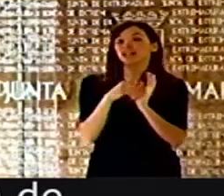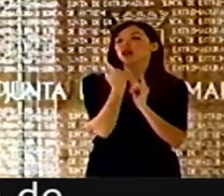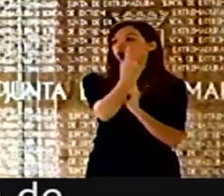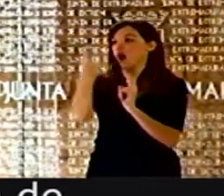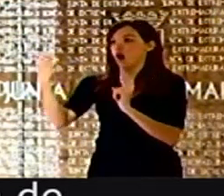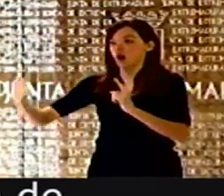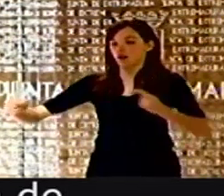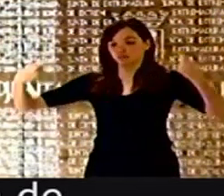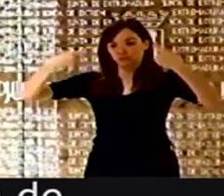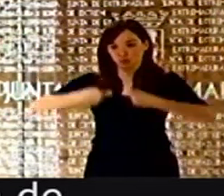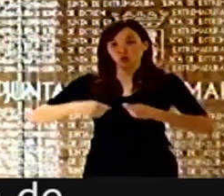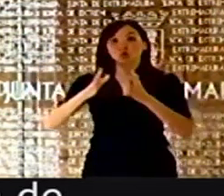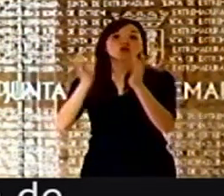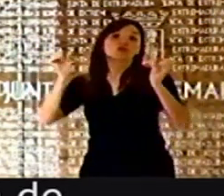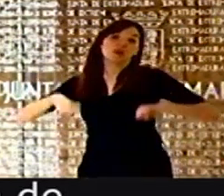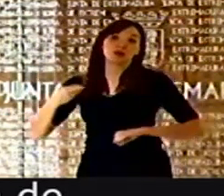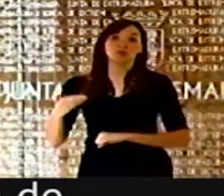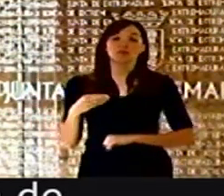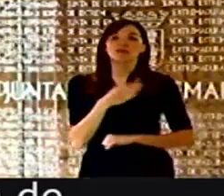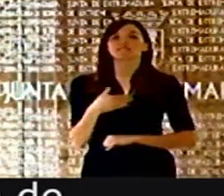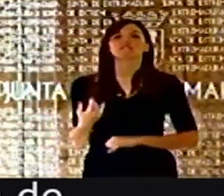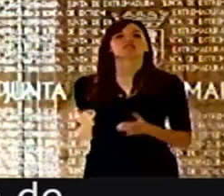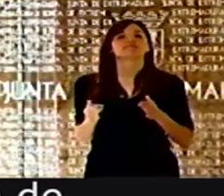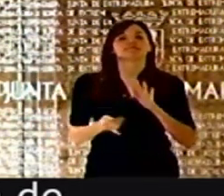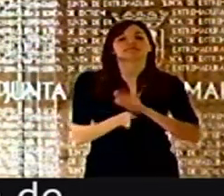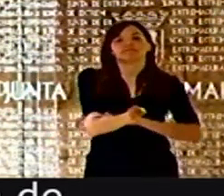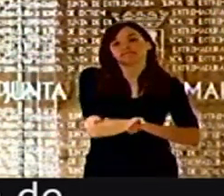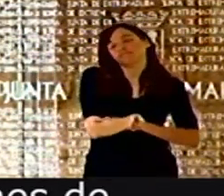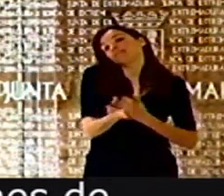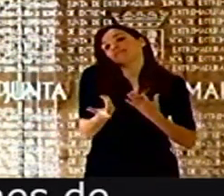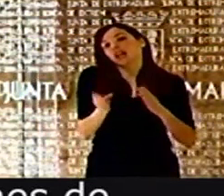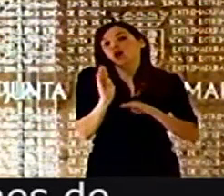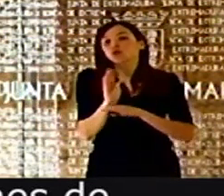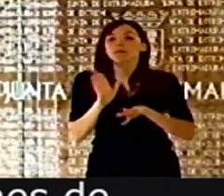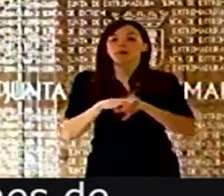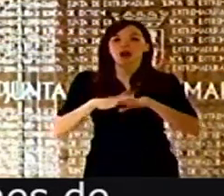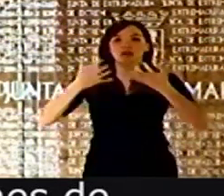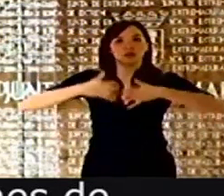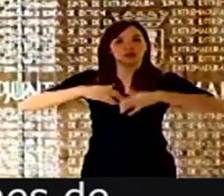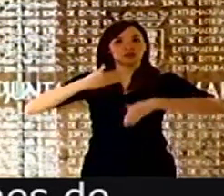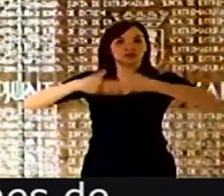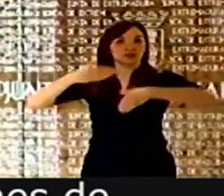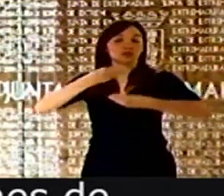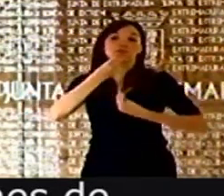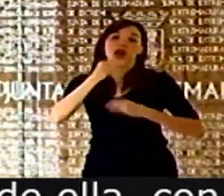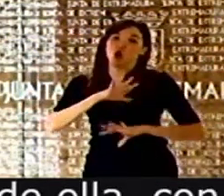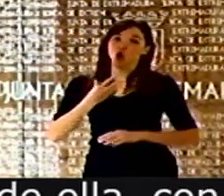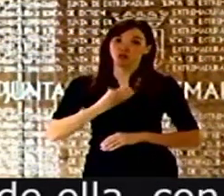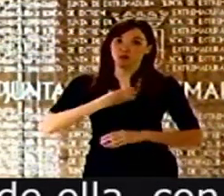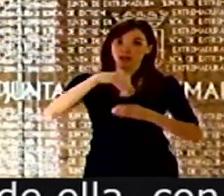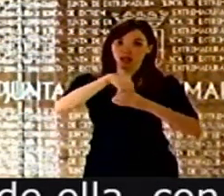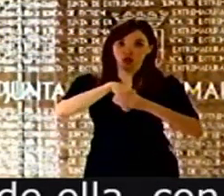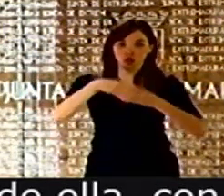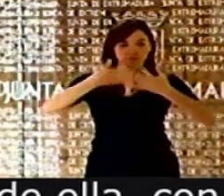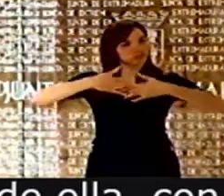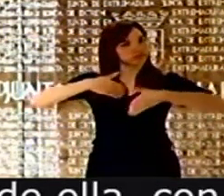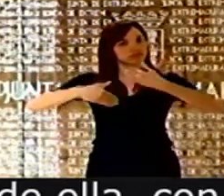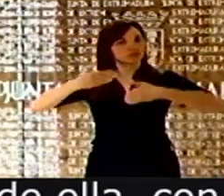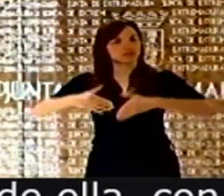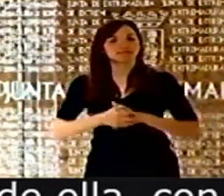estos convenios se pone en marcha una línea de ayudas que busca mejorar el funcionamiento de los servicios municipales, concretamente los que tienen que ver